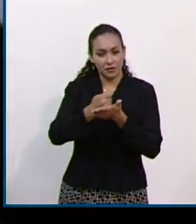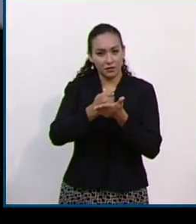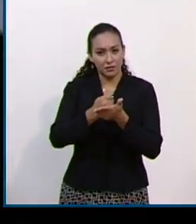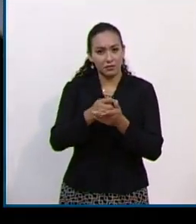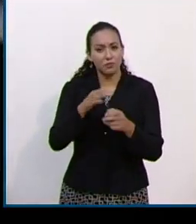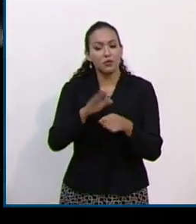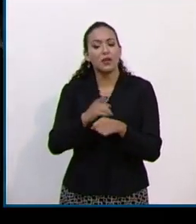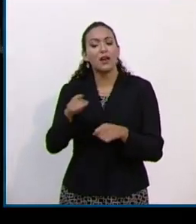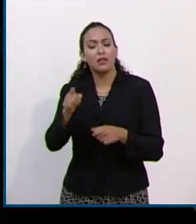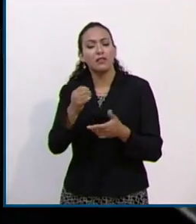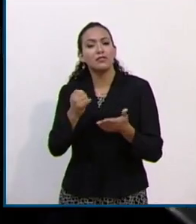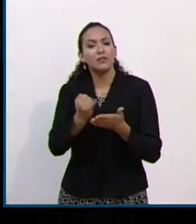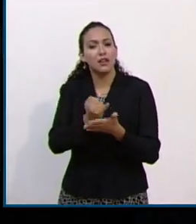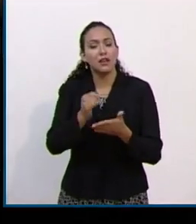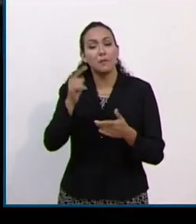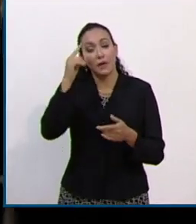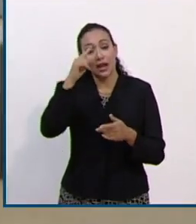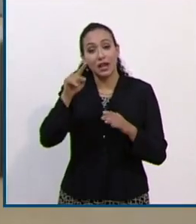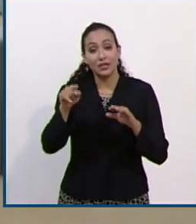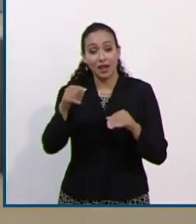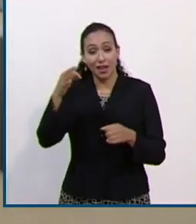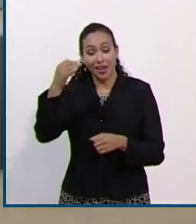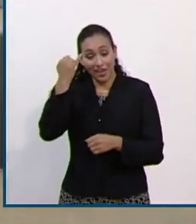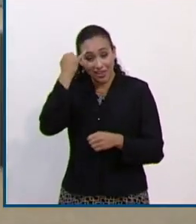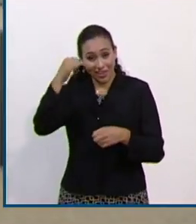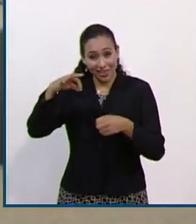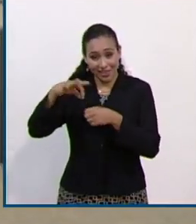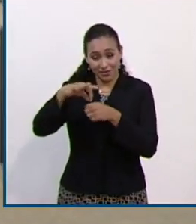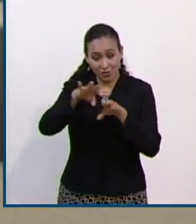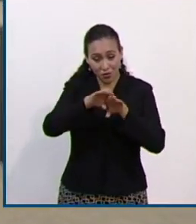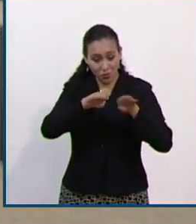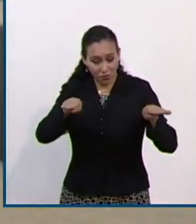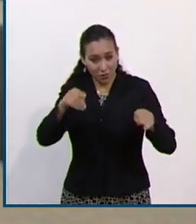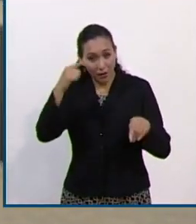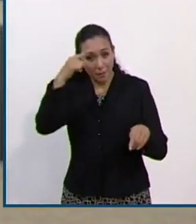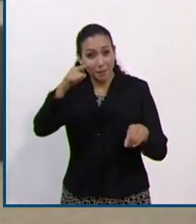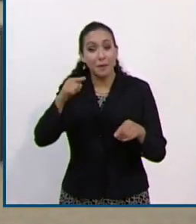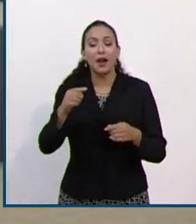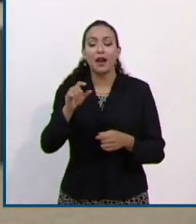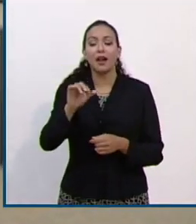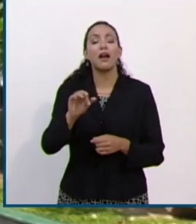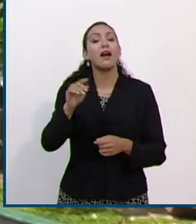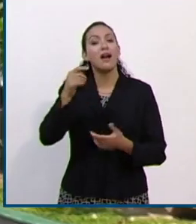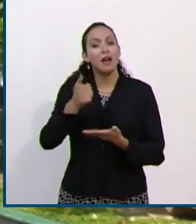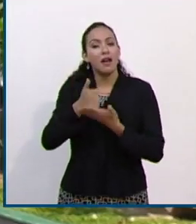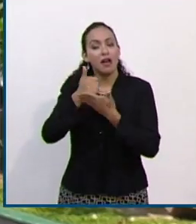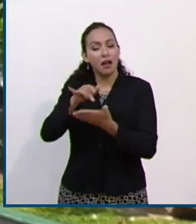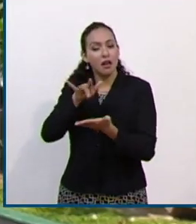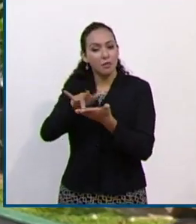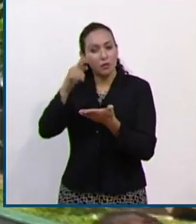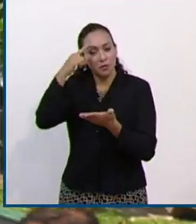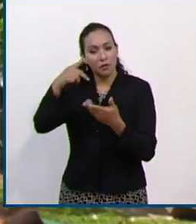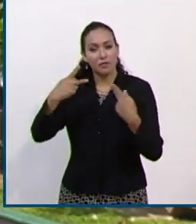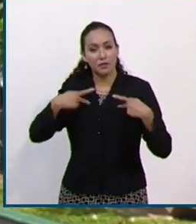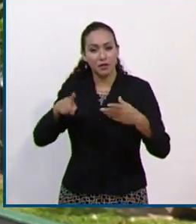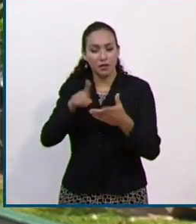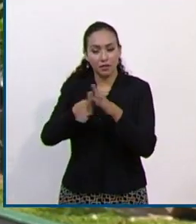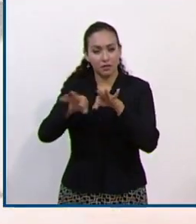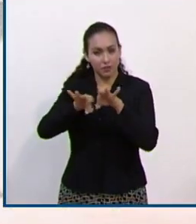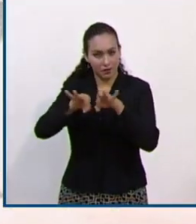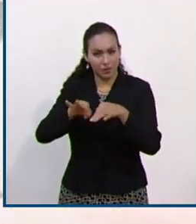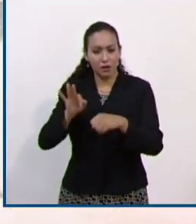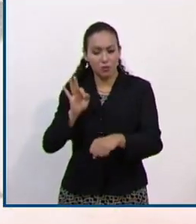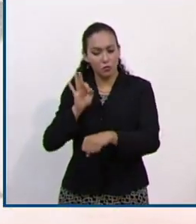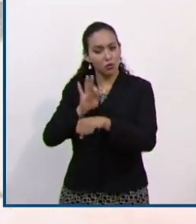sus resoluciones de no homologar las decisiones de la Cámara de Diputados de retirar el fuero a servidores públicos estatales por la posible